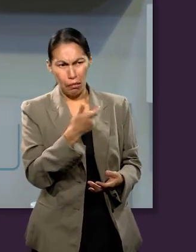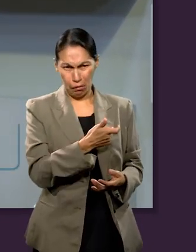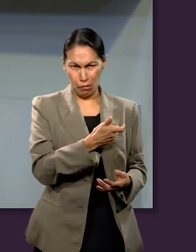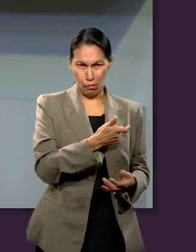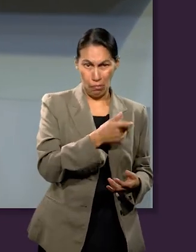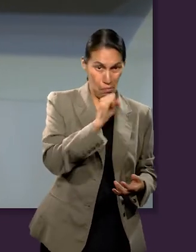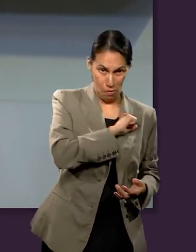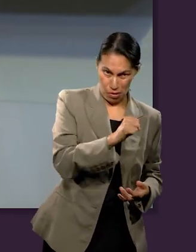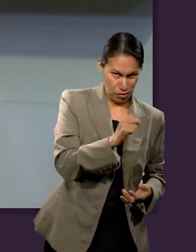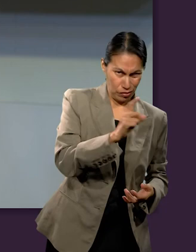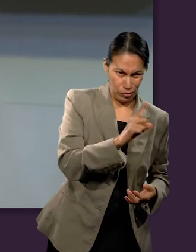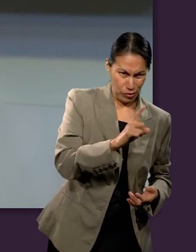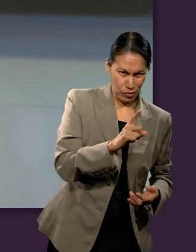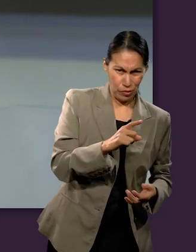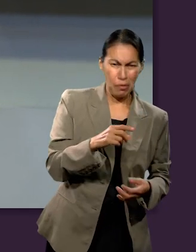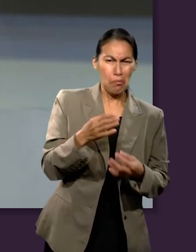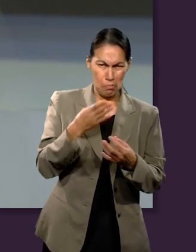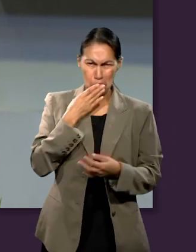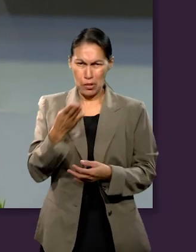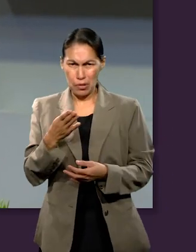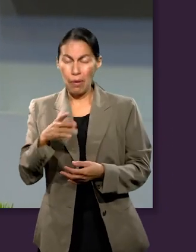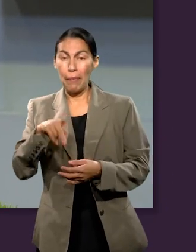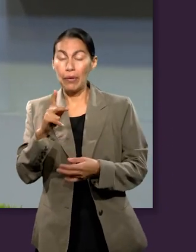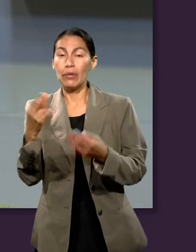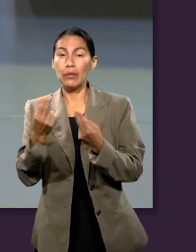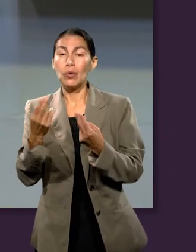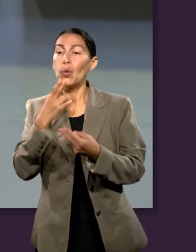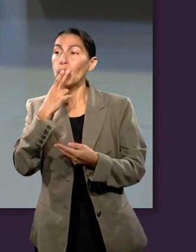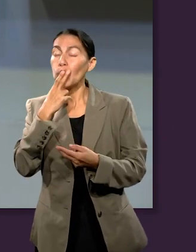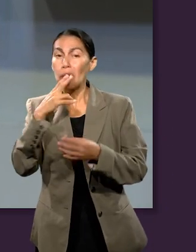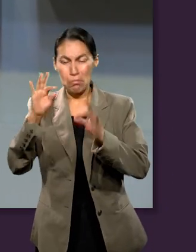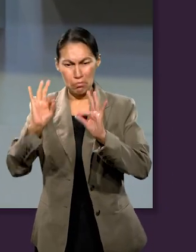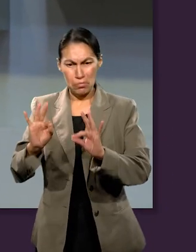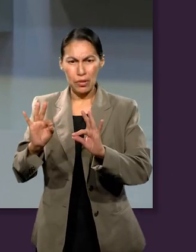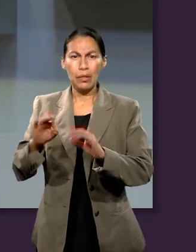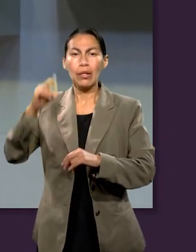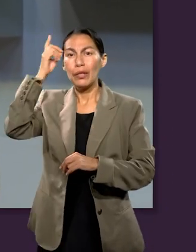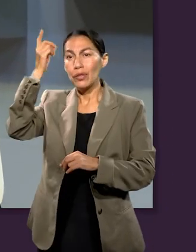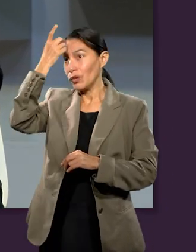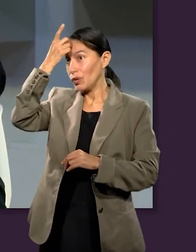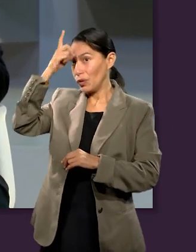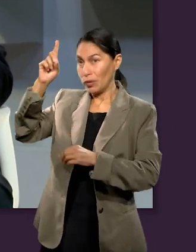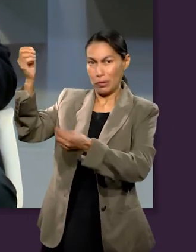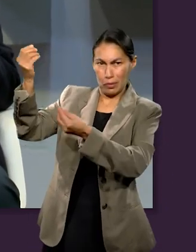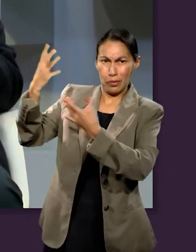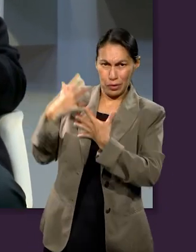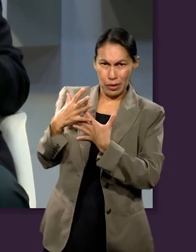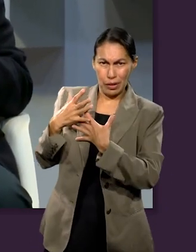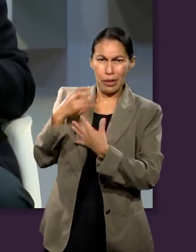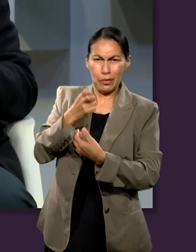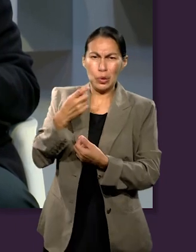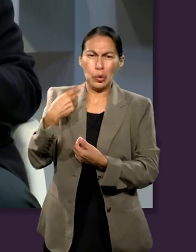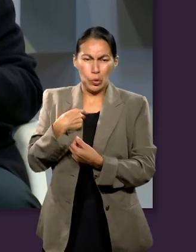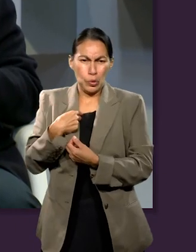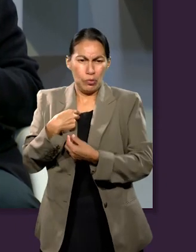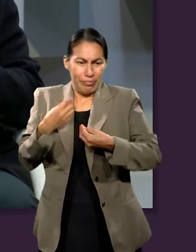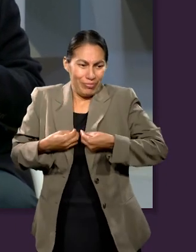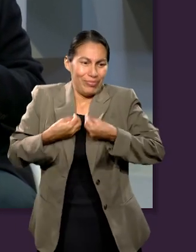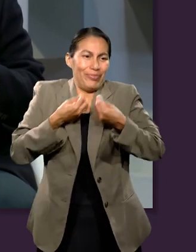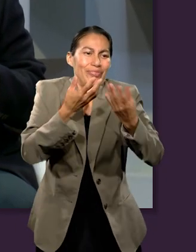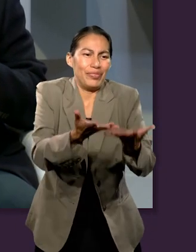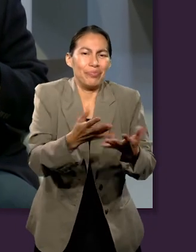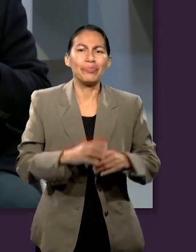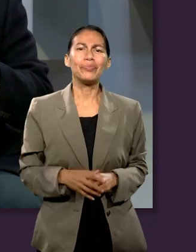y también conociendo que Dios nos ha dado dones y lo que nos da es para multiplicarlo